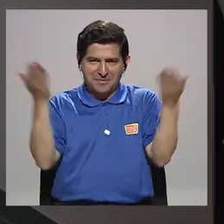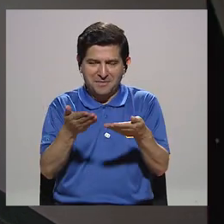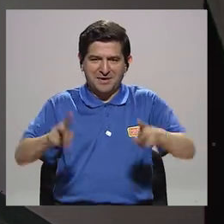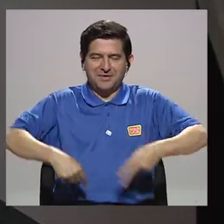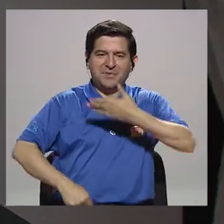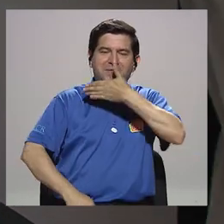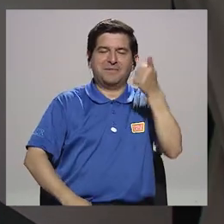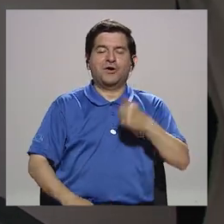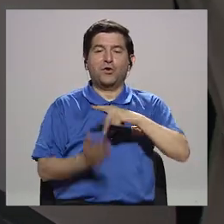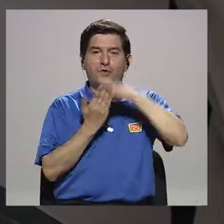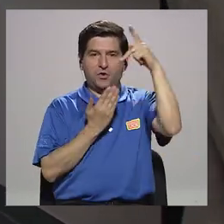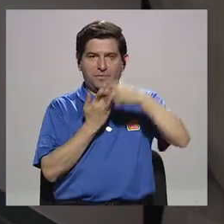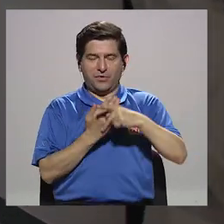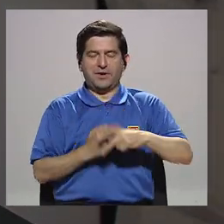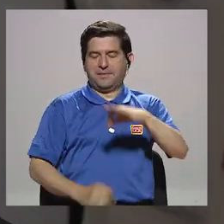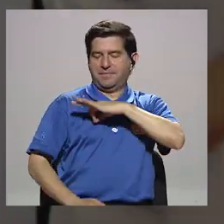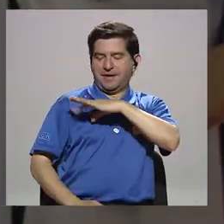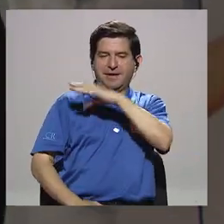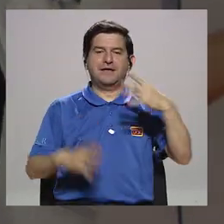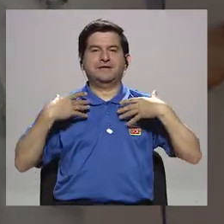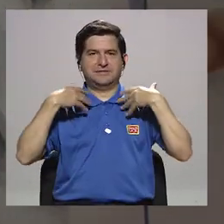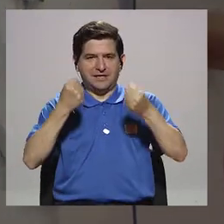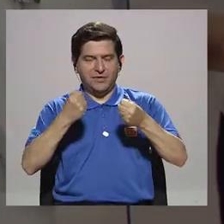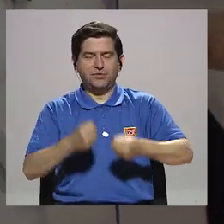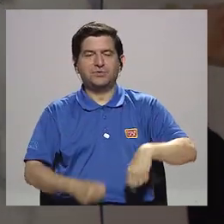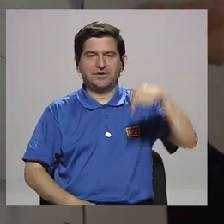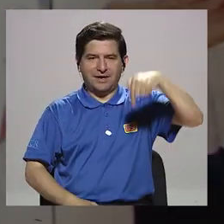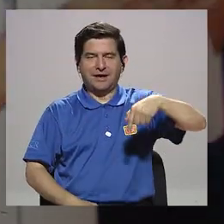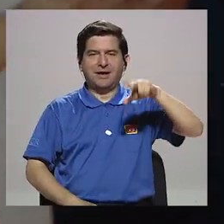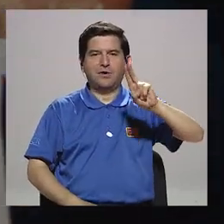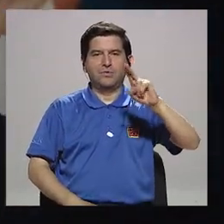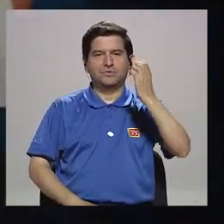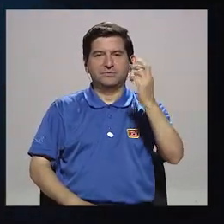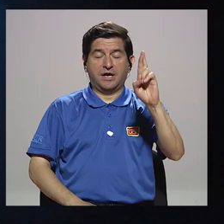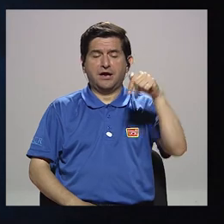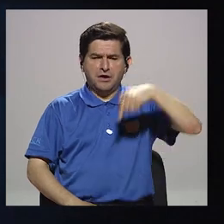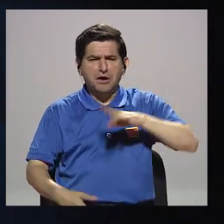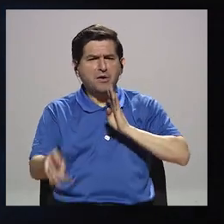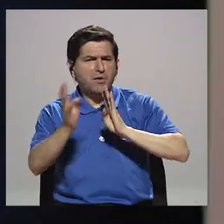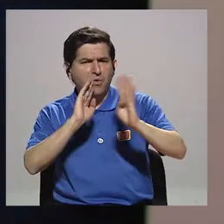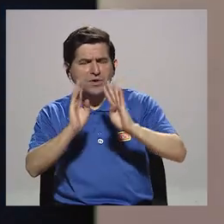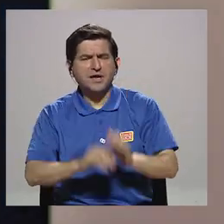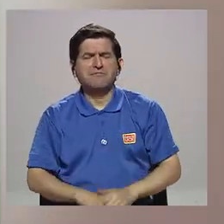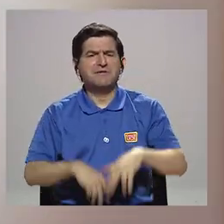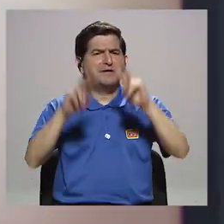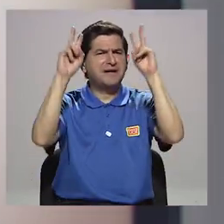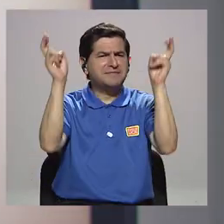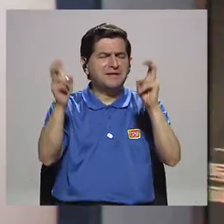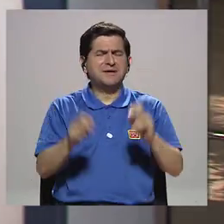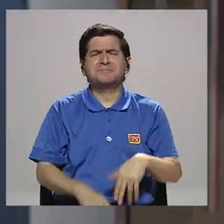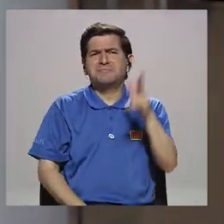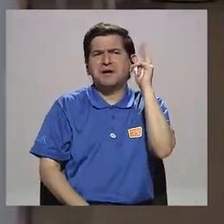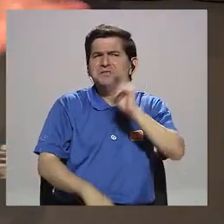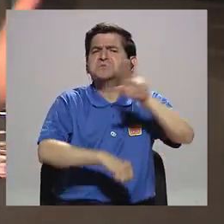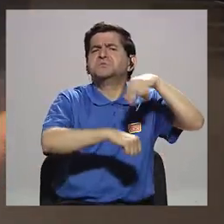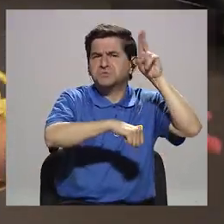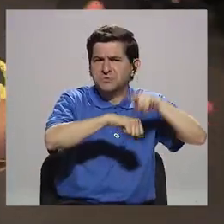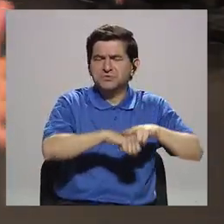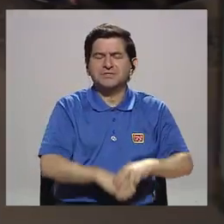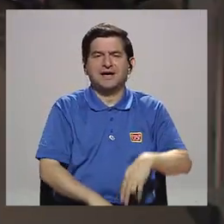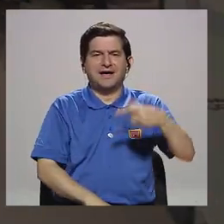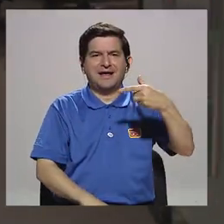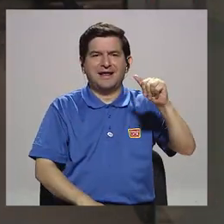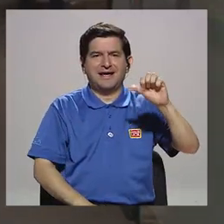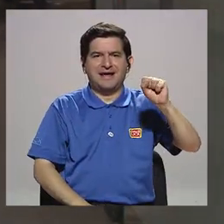Hola, bienvenidos a Vivir Mejor, la telerrevista de Bienestar y Salud de la Universidad de Costa Rica. Hoy vamos a conversar acerca de un tema que escuchamos muy a